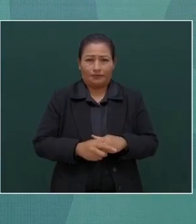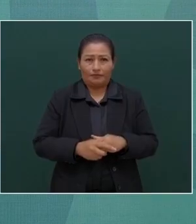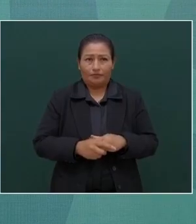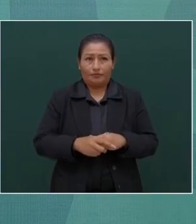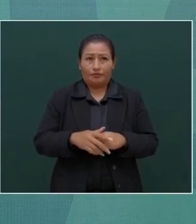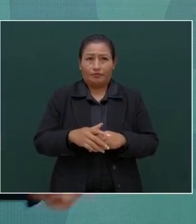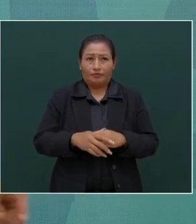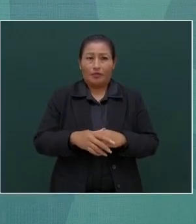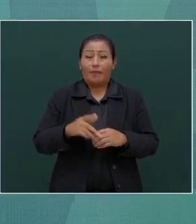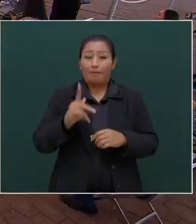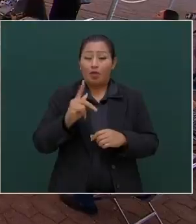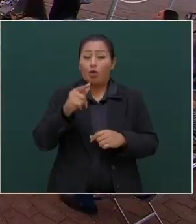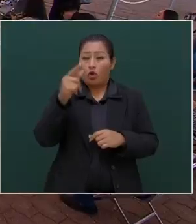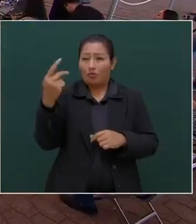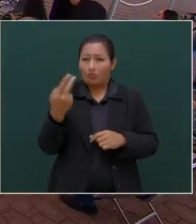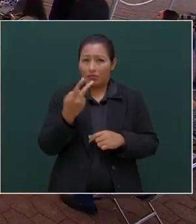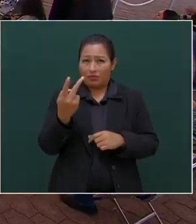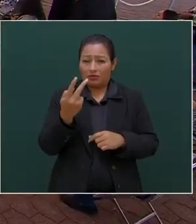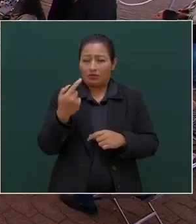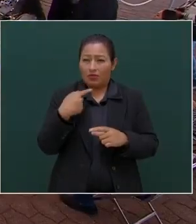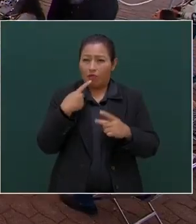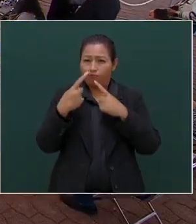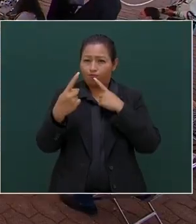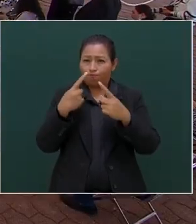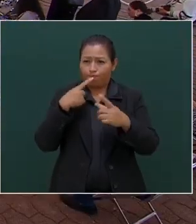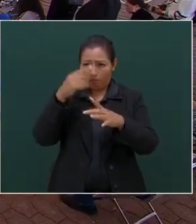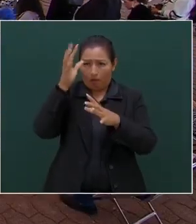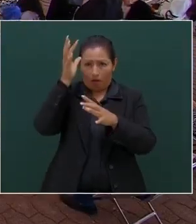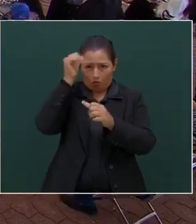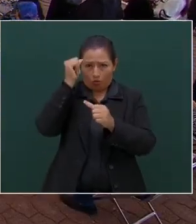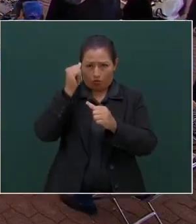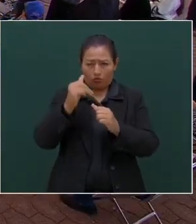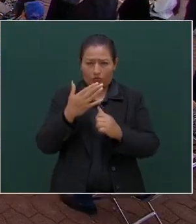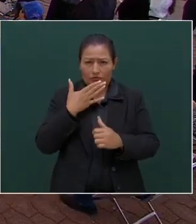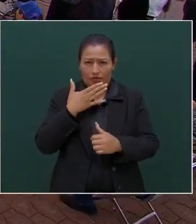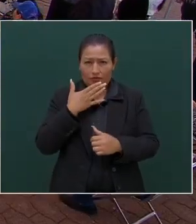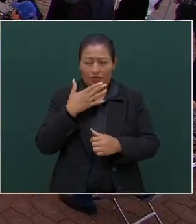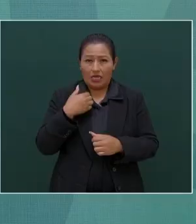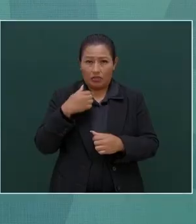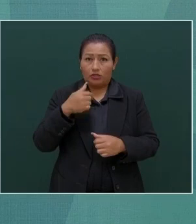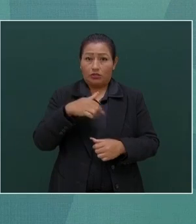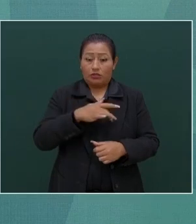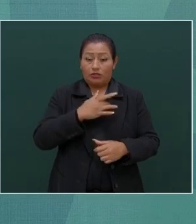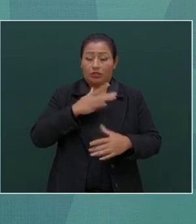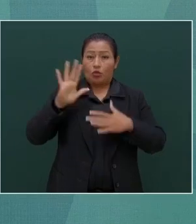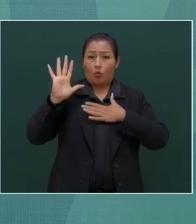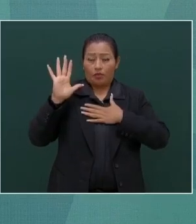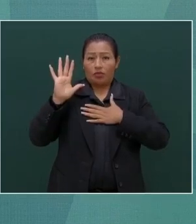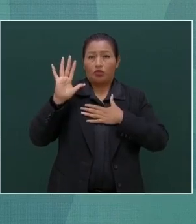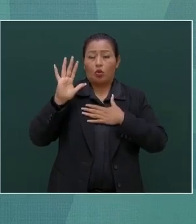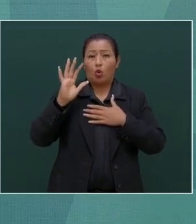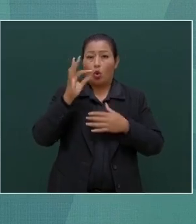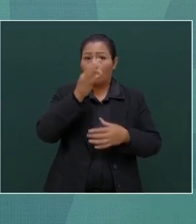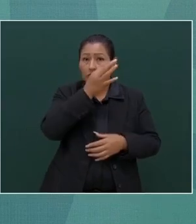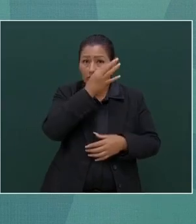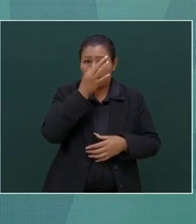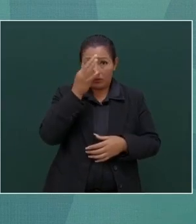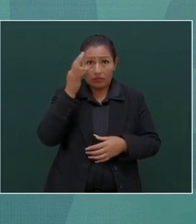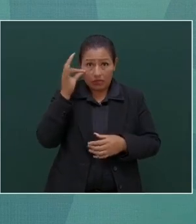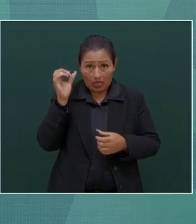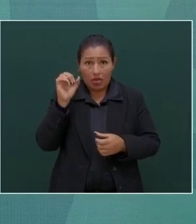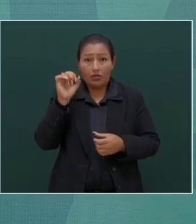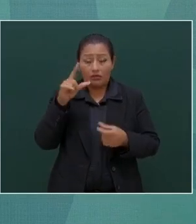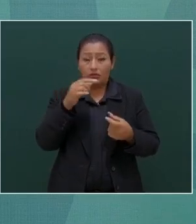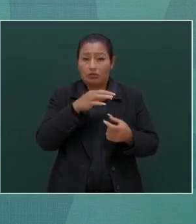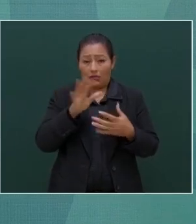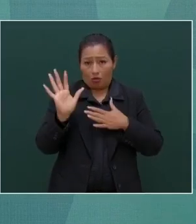a verlo. Pónganse de acuerdo. Pónganse de acuerdo. Tenemos compromisos con los ERIs, o sea, no